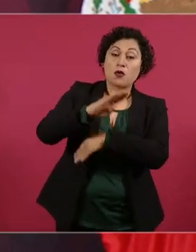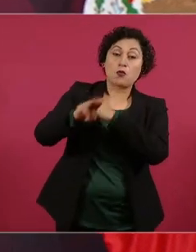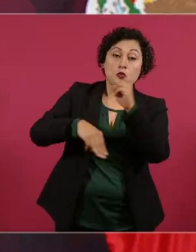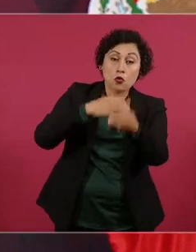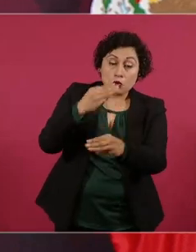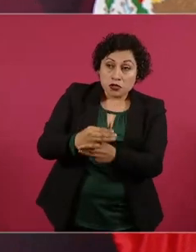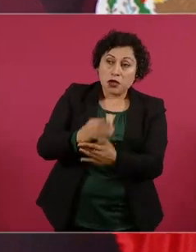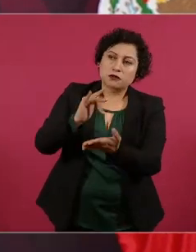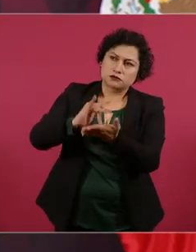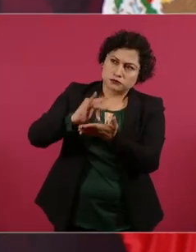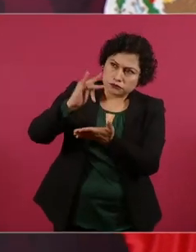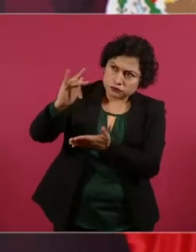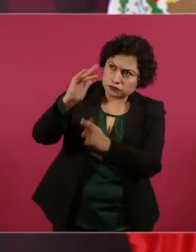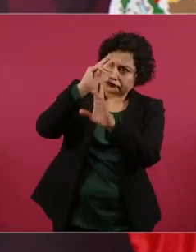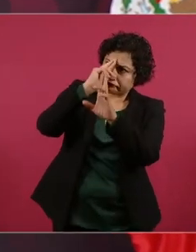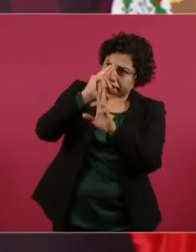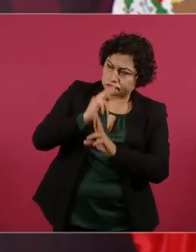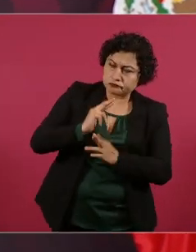que han sido respetuosos,